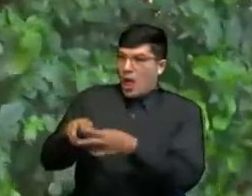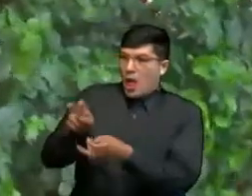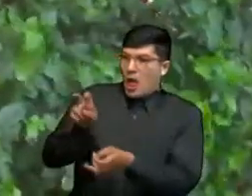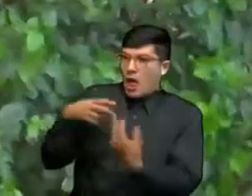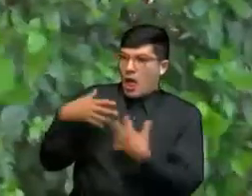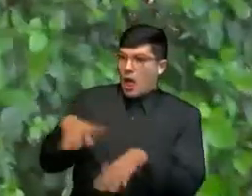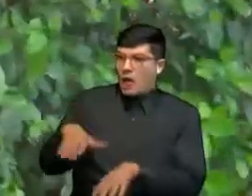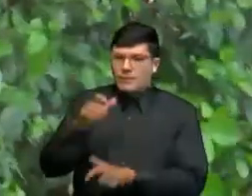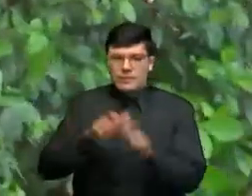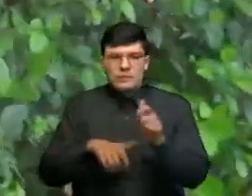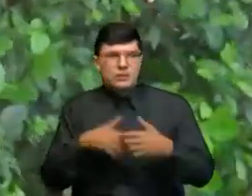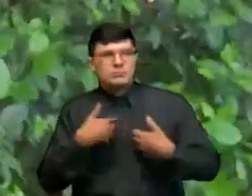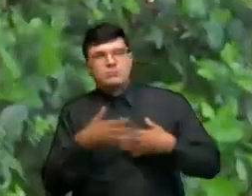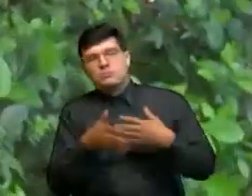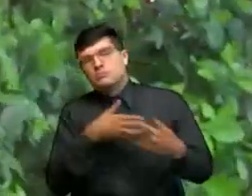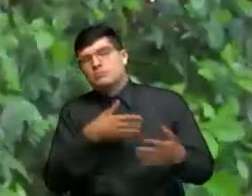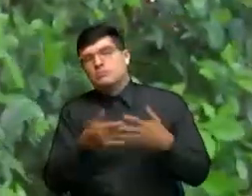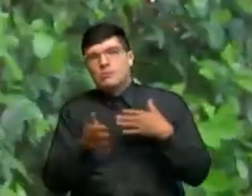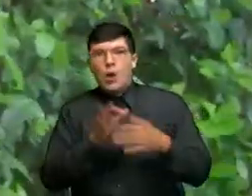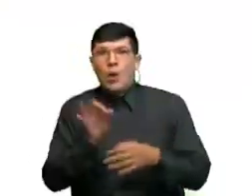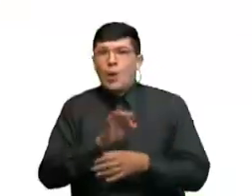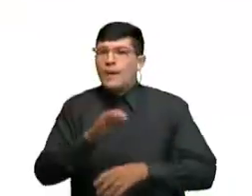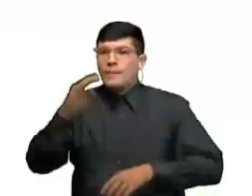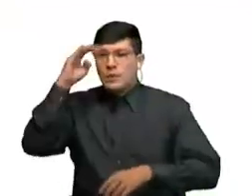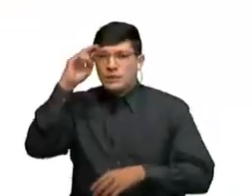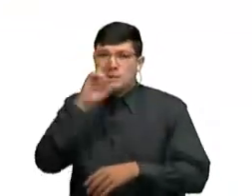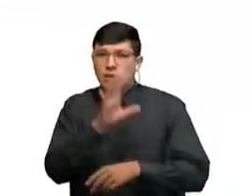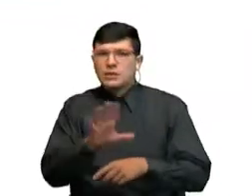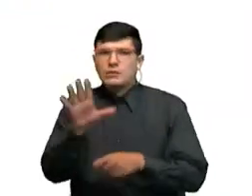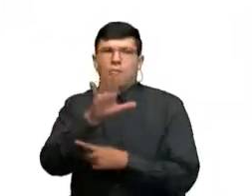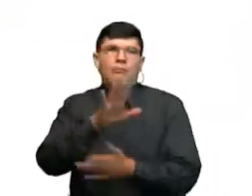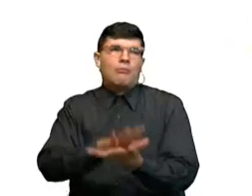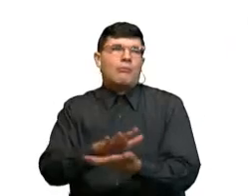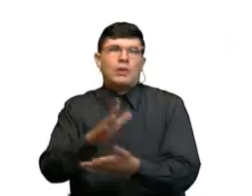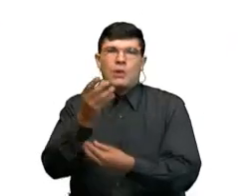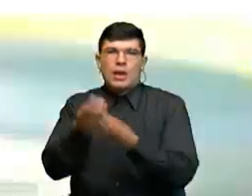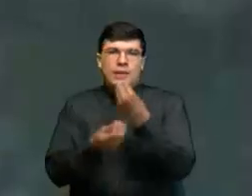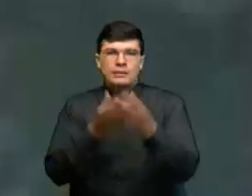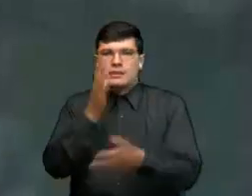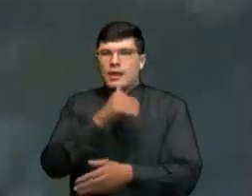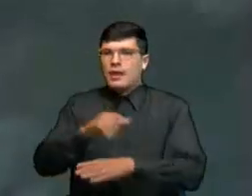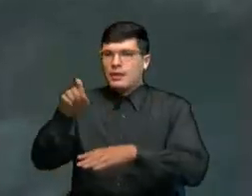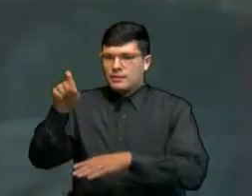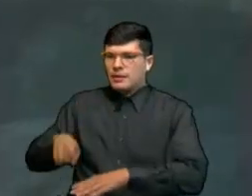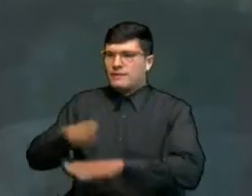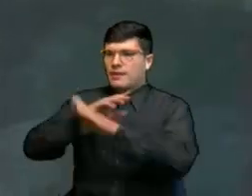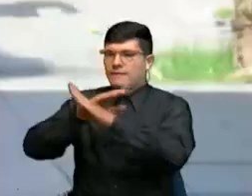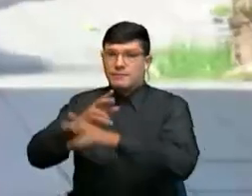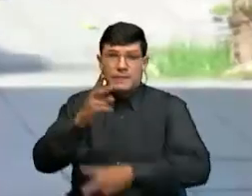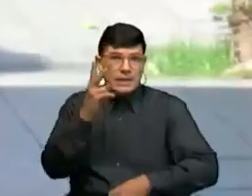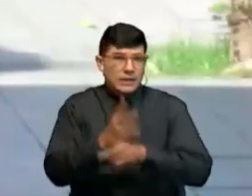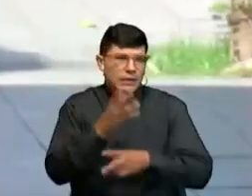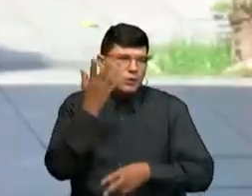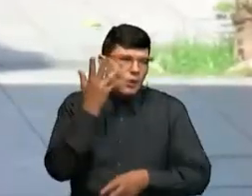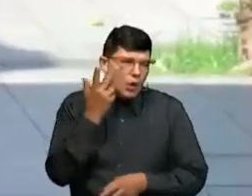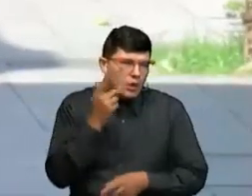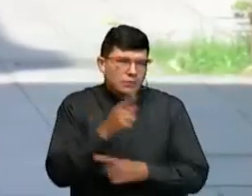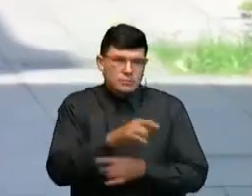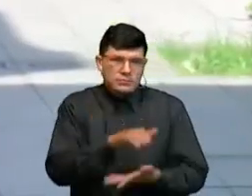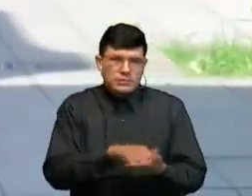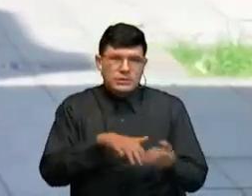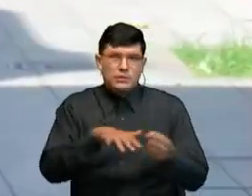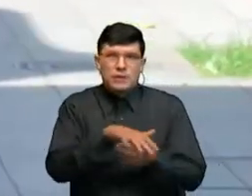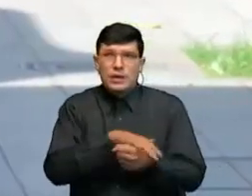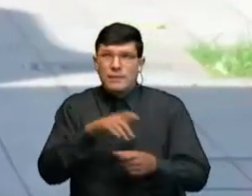de la autoridad que debería controlarlo la inseguridad se ha convertido en el pan de cada día el sector comercio y el